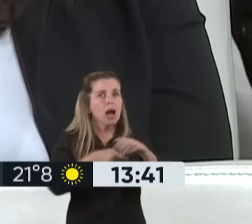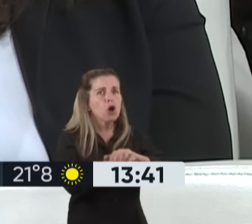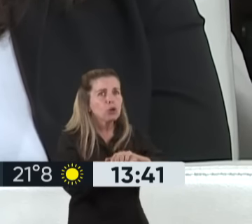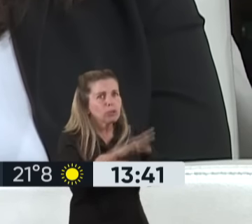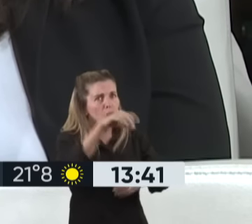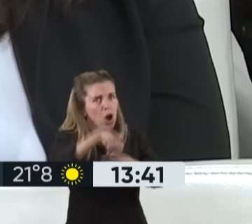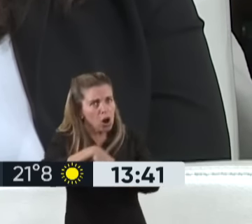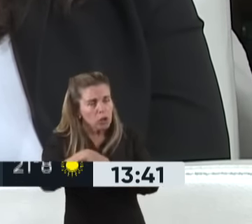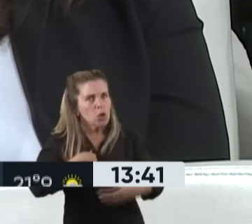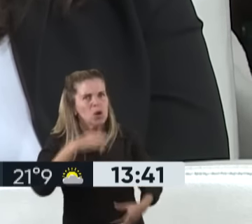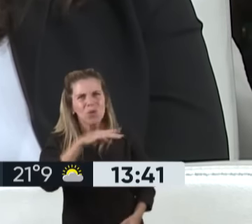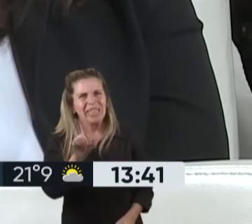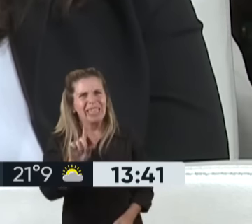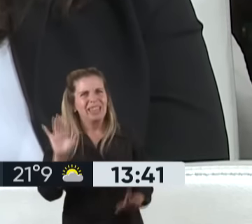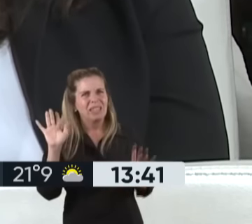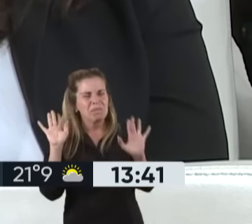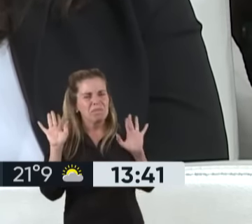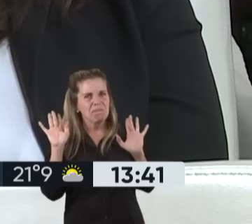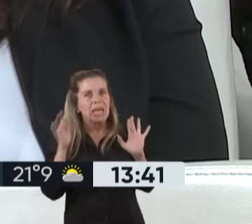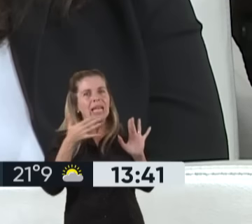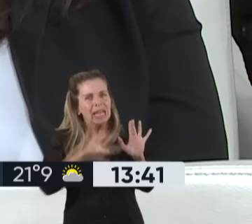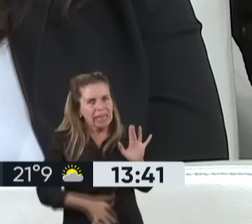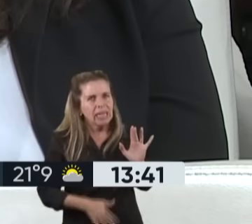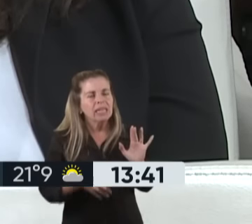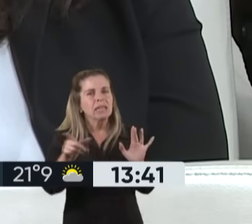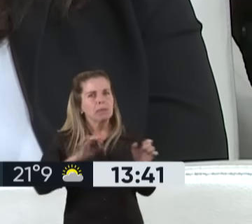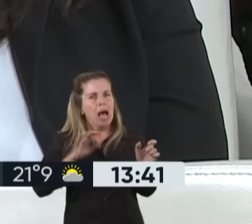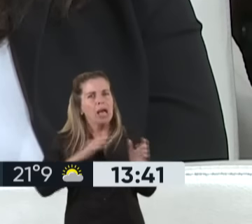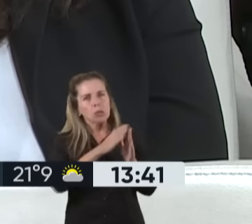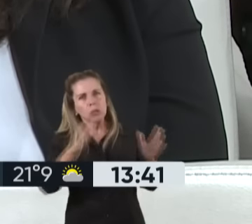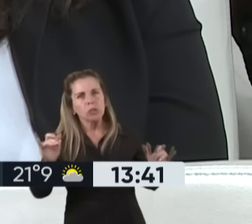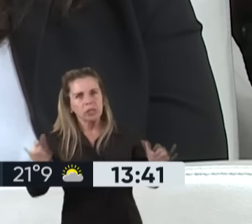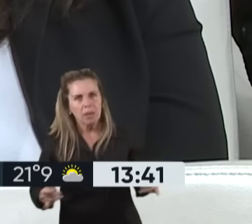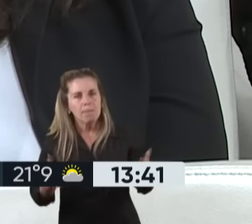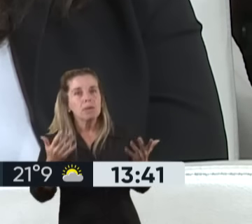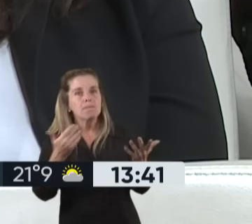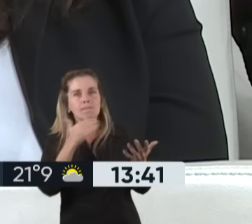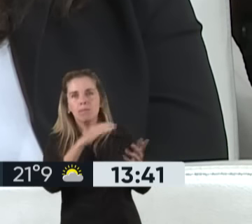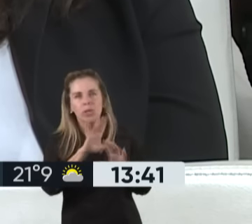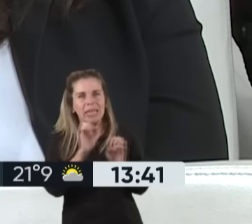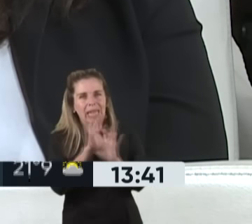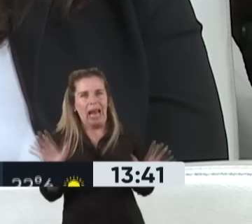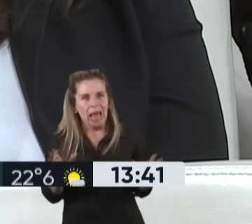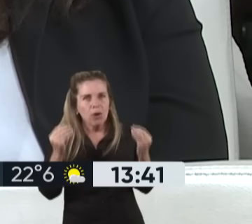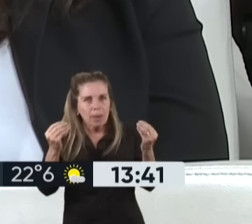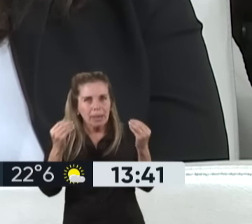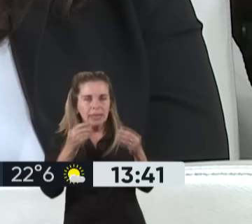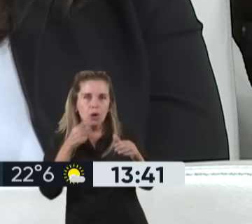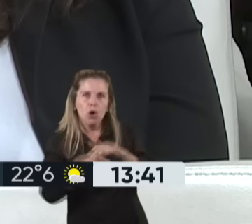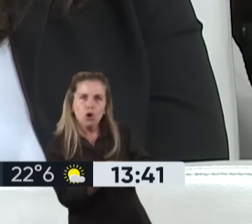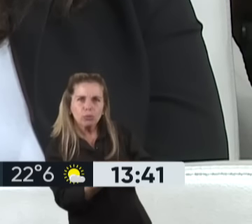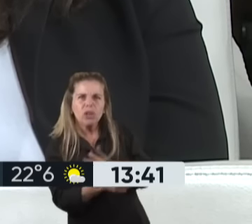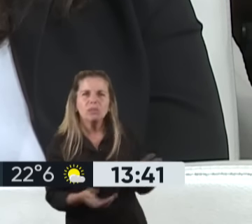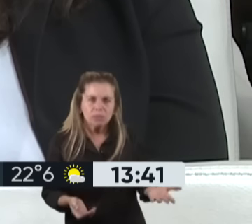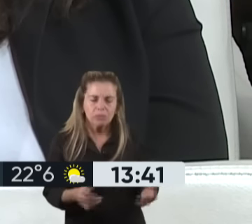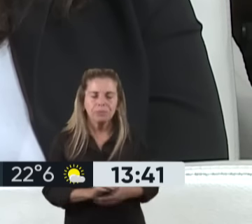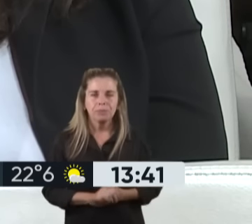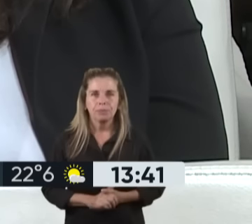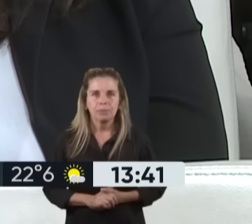No entendí. Sé que Sí. se van a agravar, pero no Sí. sé si van a seguir estando contempladas en este anuncio que usted está haciendo.